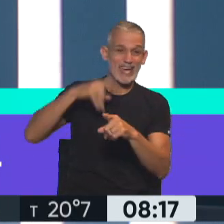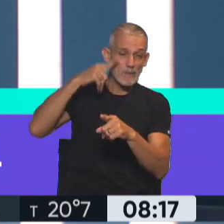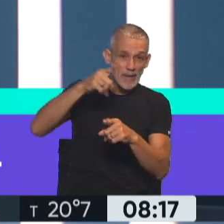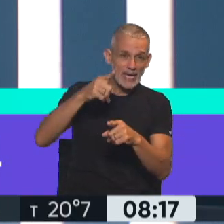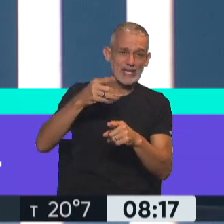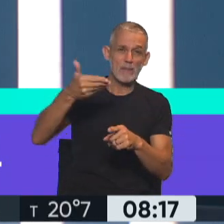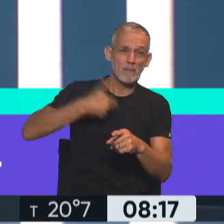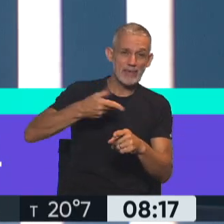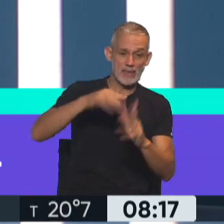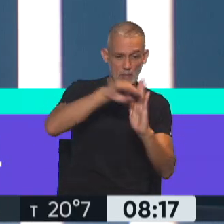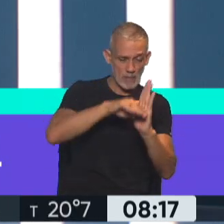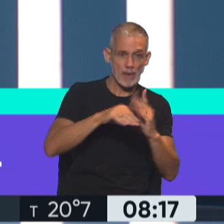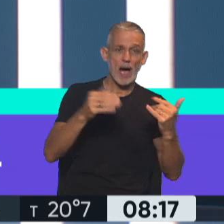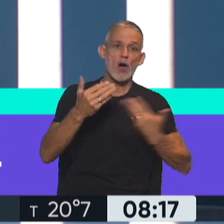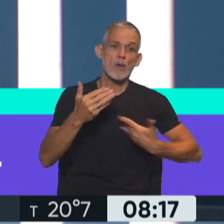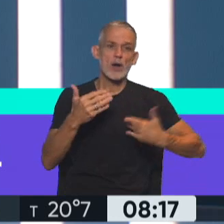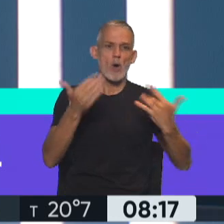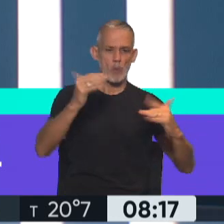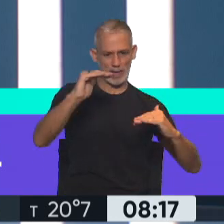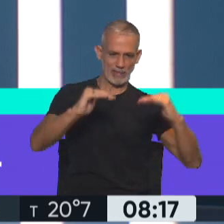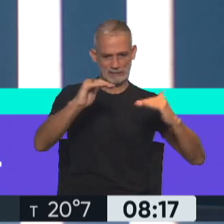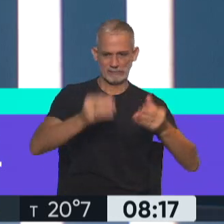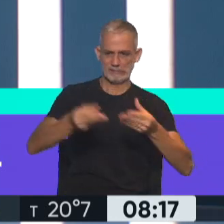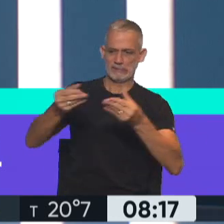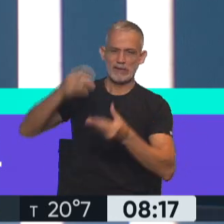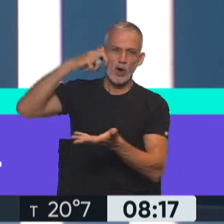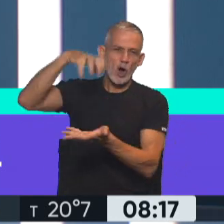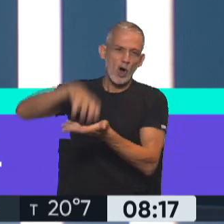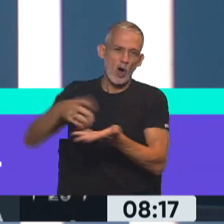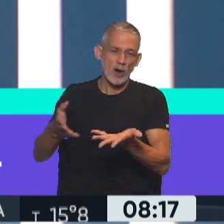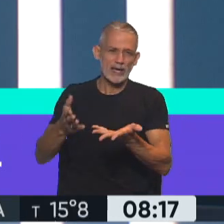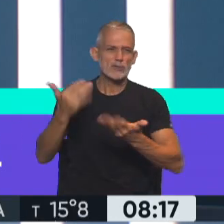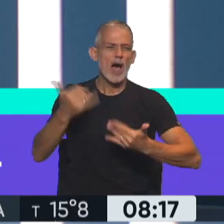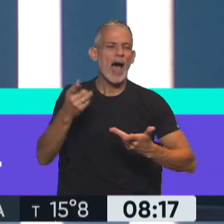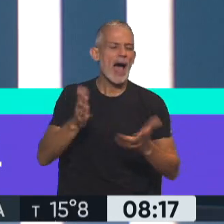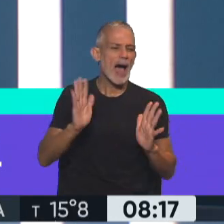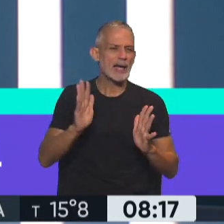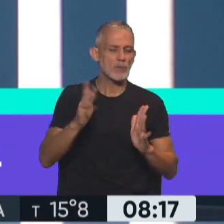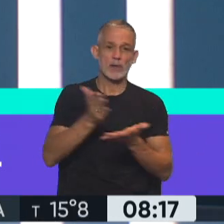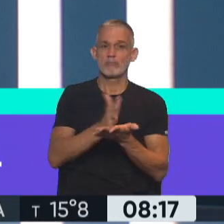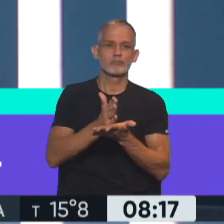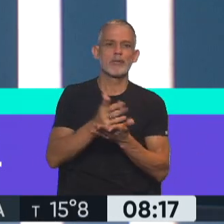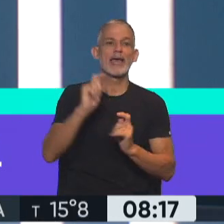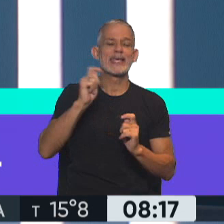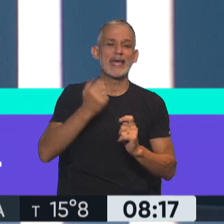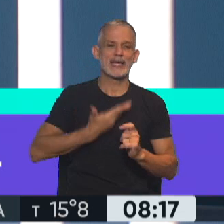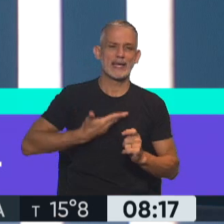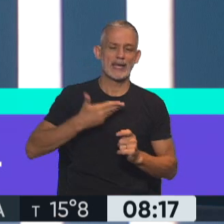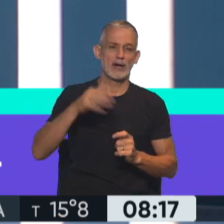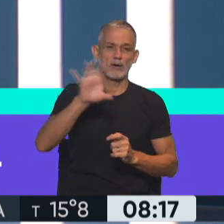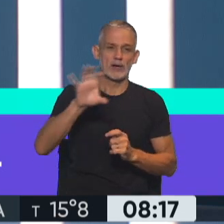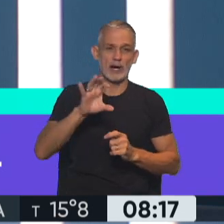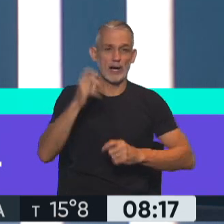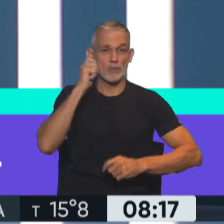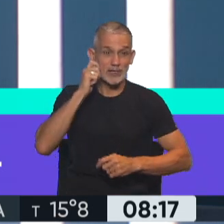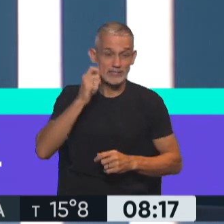lo que pide el fondo y qué es lo que puede hacer y qué respuesta tiene que dar el gobierno nacional. Ahí hay un gran articulador que es Axel Kicillof, por eso ayer a la